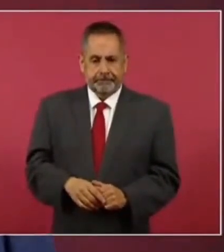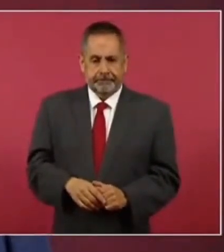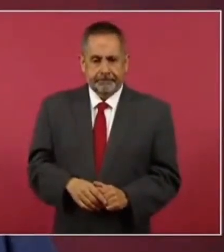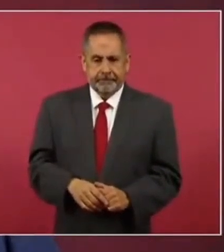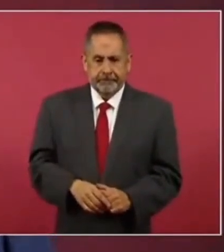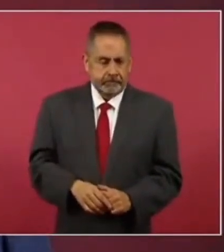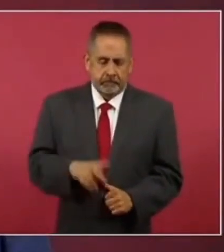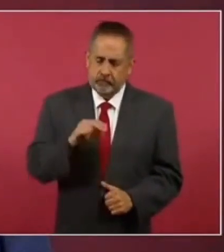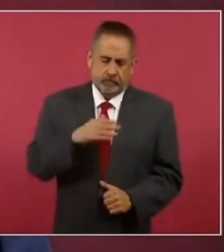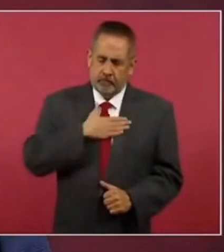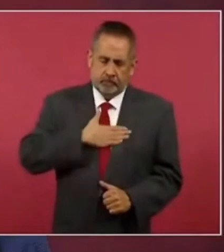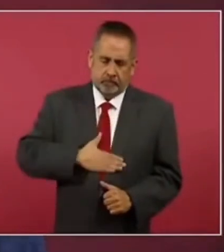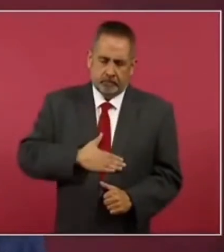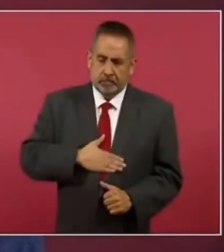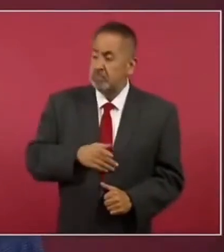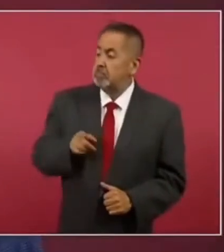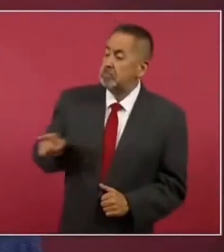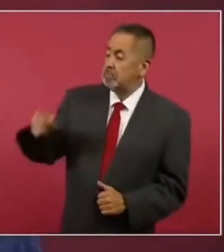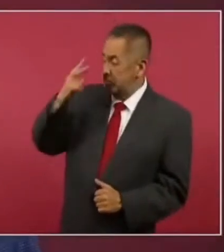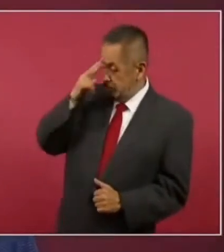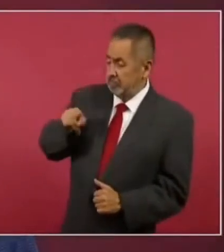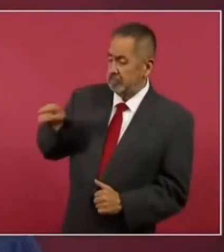porque no es justo